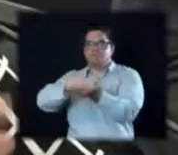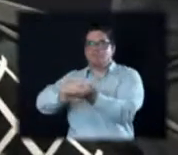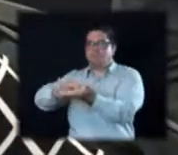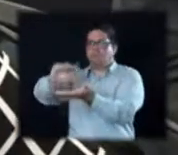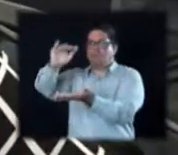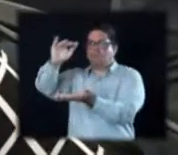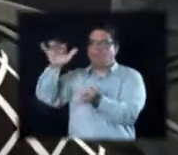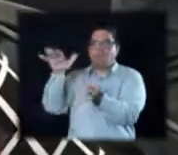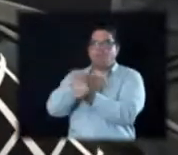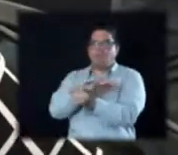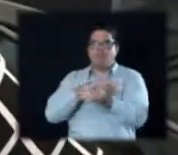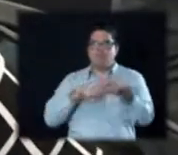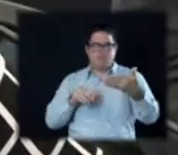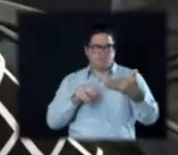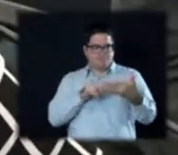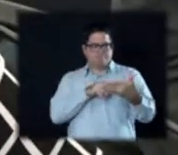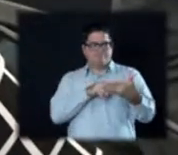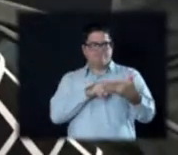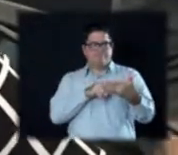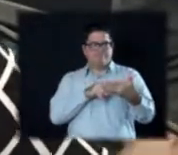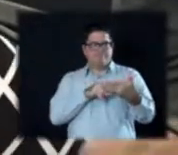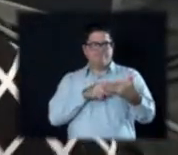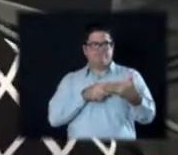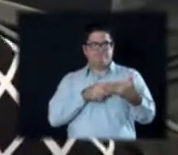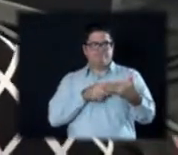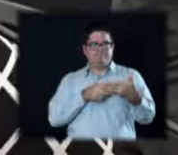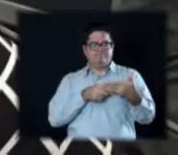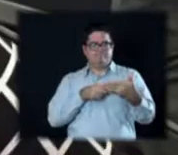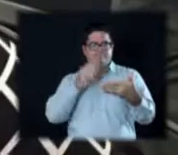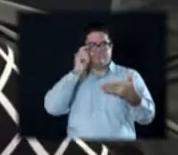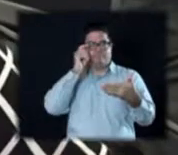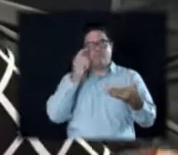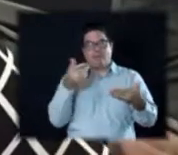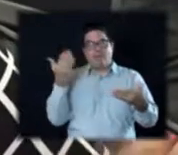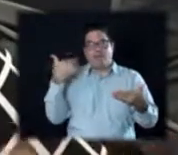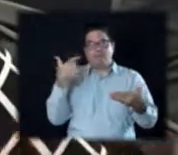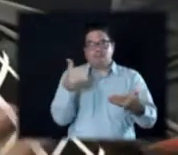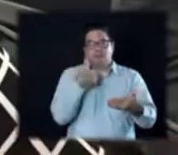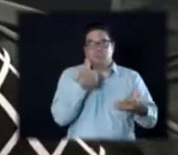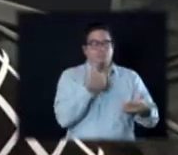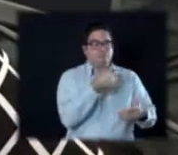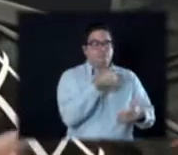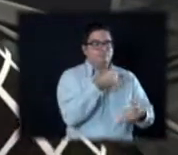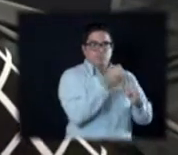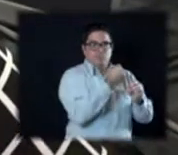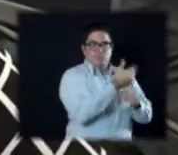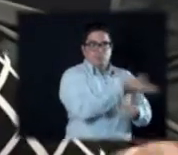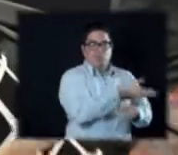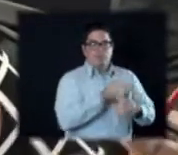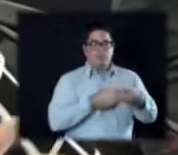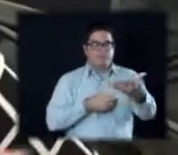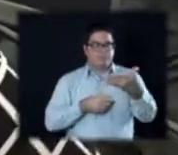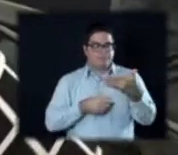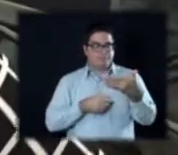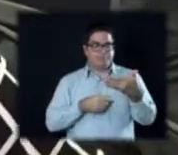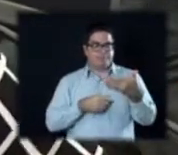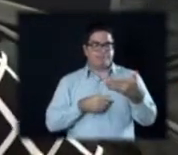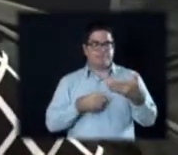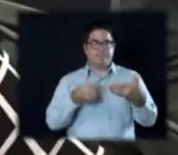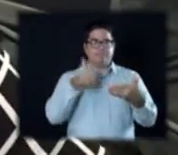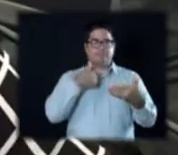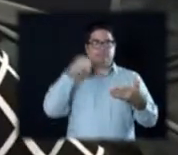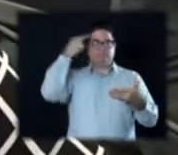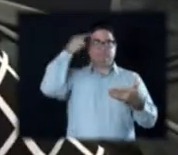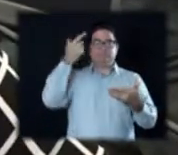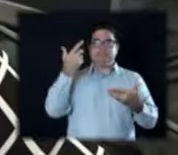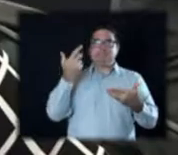presupuesto. Estaban en sistemas separados. Cuando entramos nosotros, por lo menos cuando yo estaba en el Departamento de Hacienda, pedimos el proceso